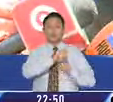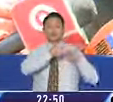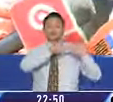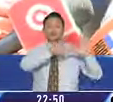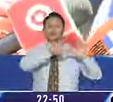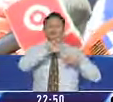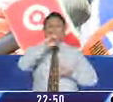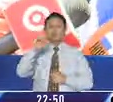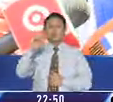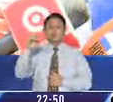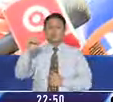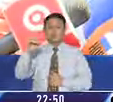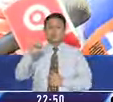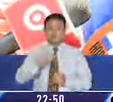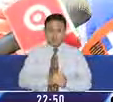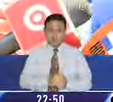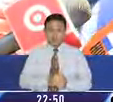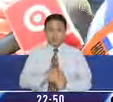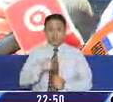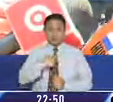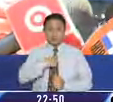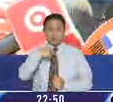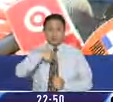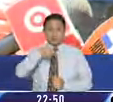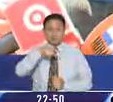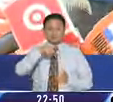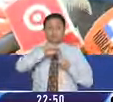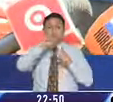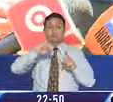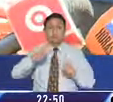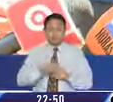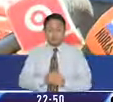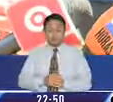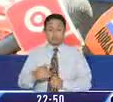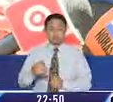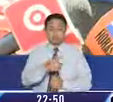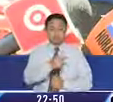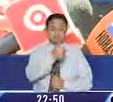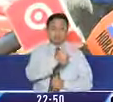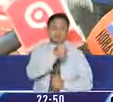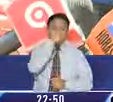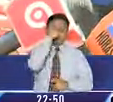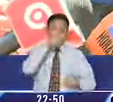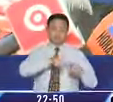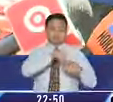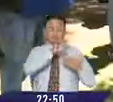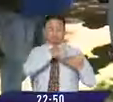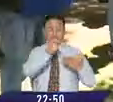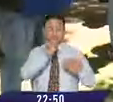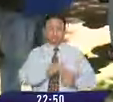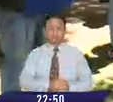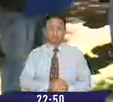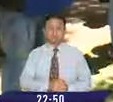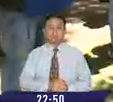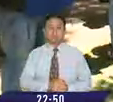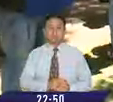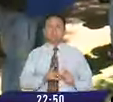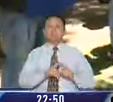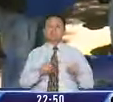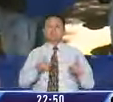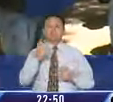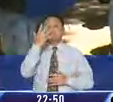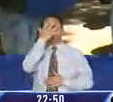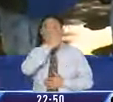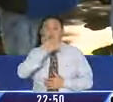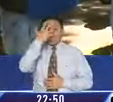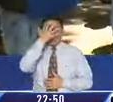1-800-0808 y con ello nuestro sistema va a validar que efectivamente se trate de un censista. Sin embargo, en Esmeraldas,